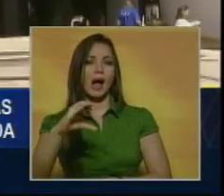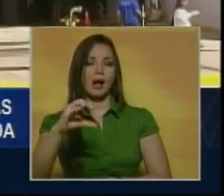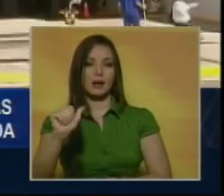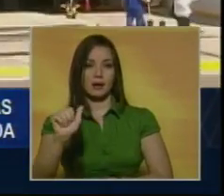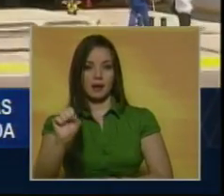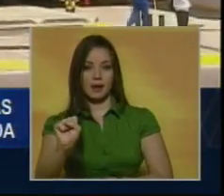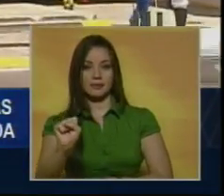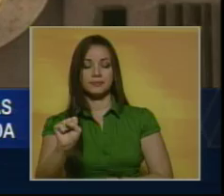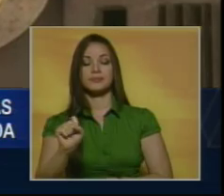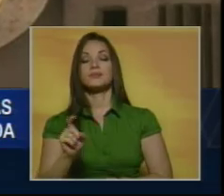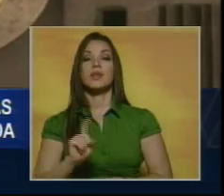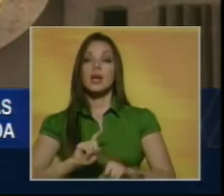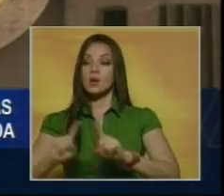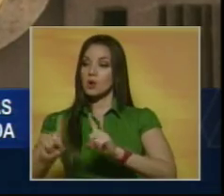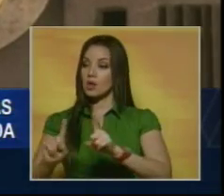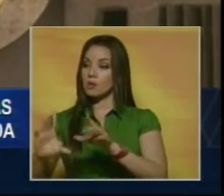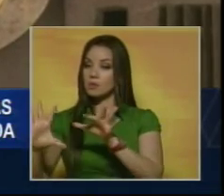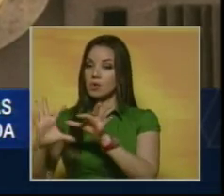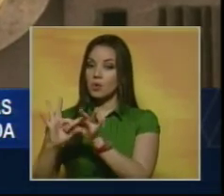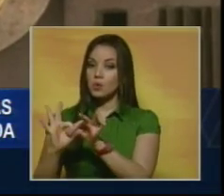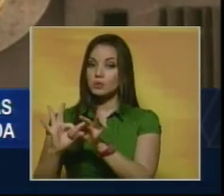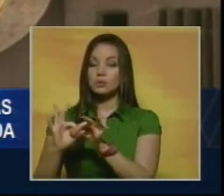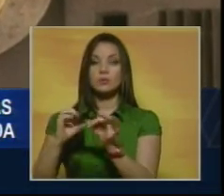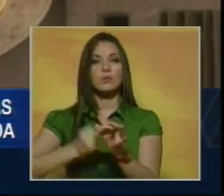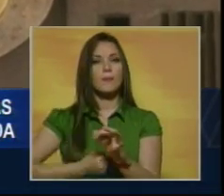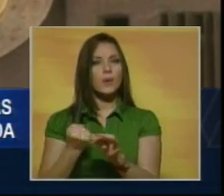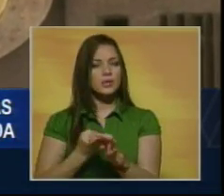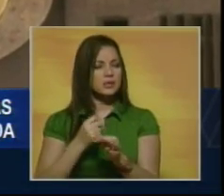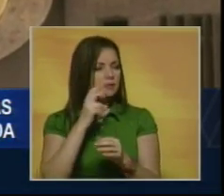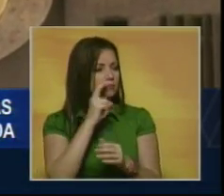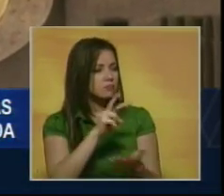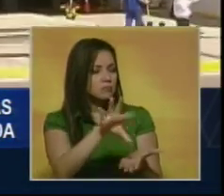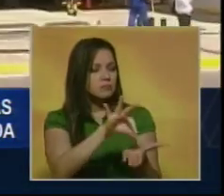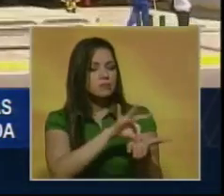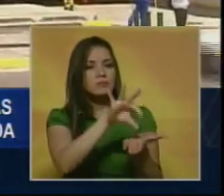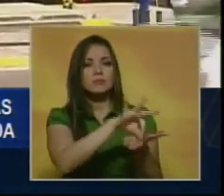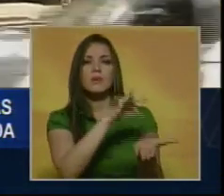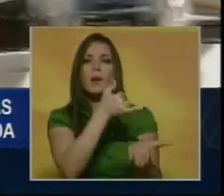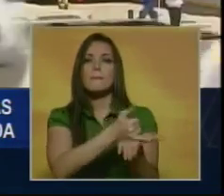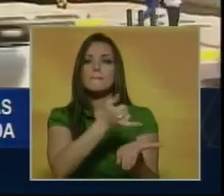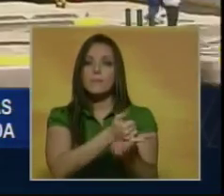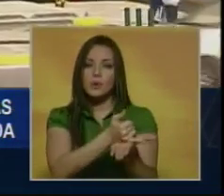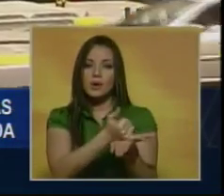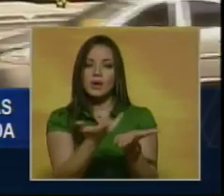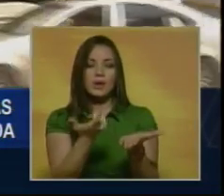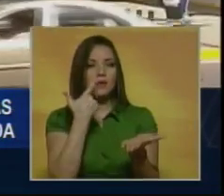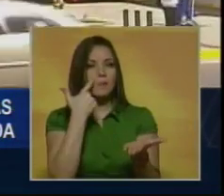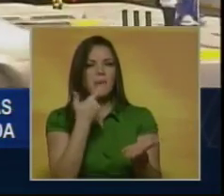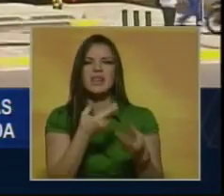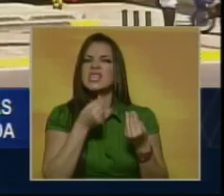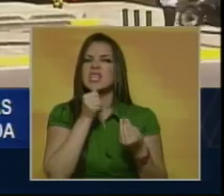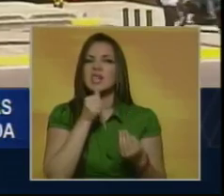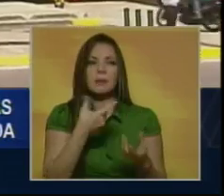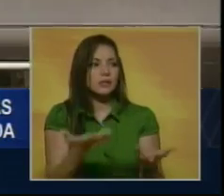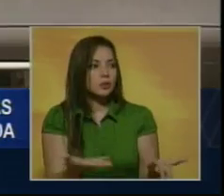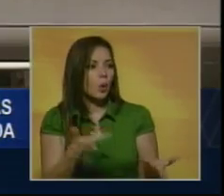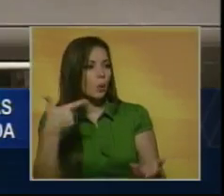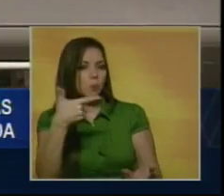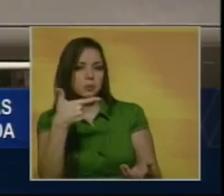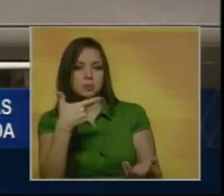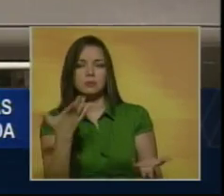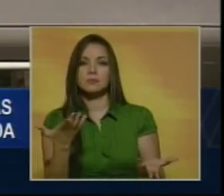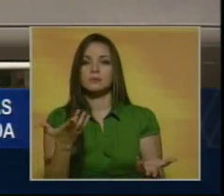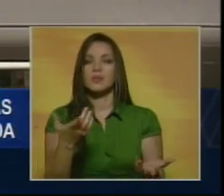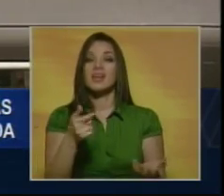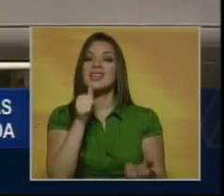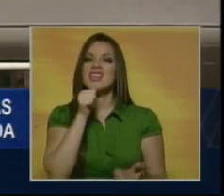los funcionarios del CICPC durante las labores de recolección de evidencias y las experticias correspondientes que permitirán conocer la identidad